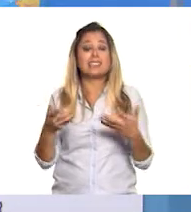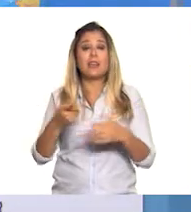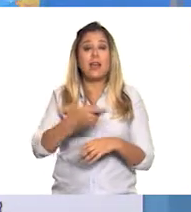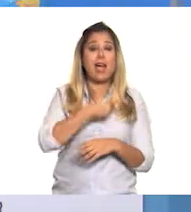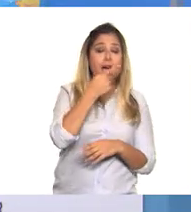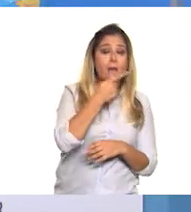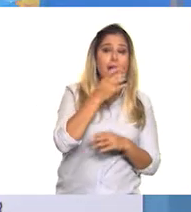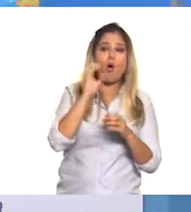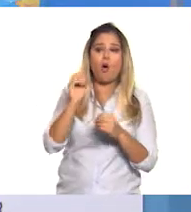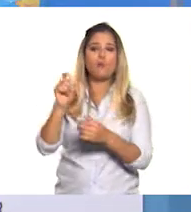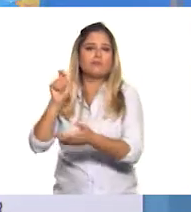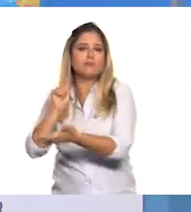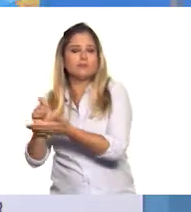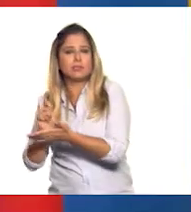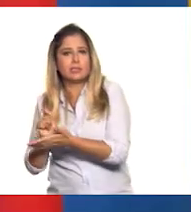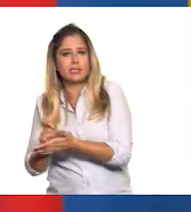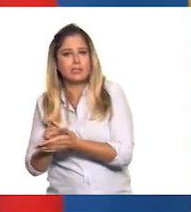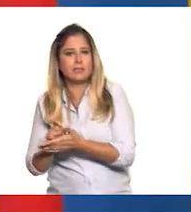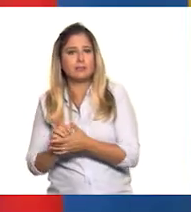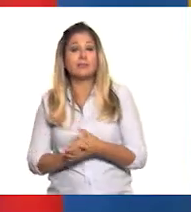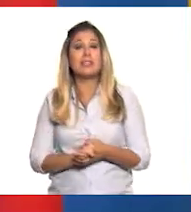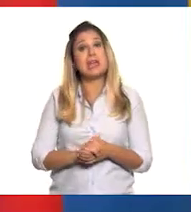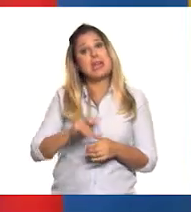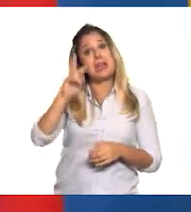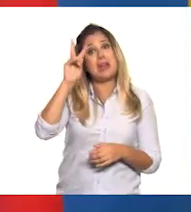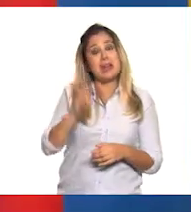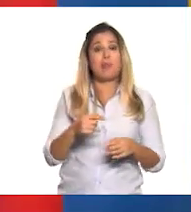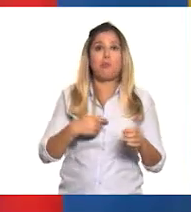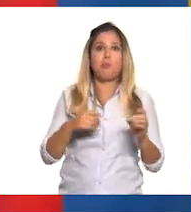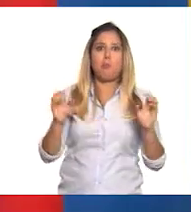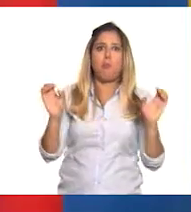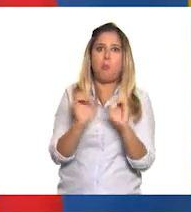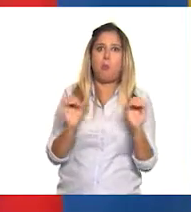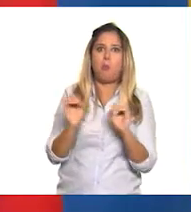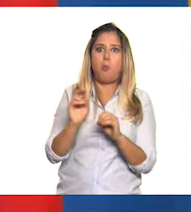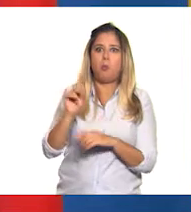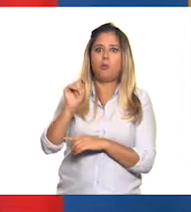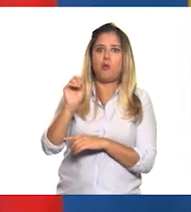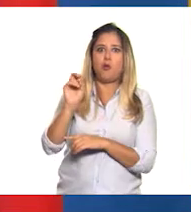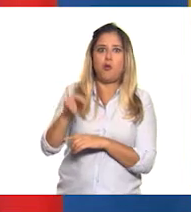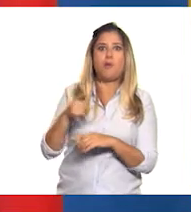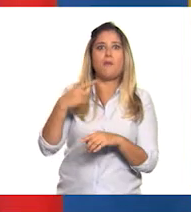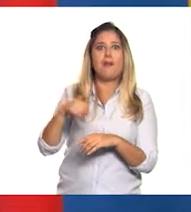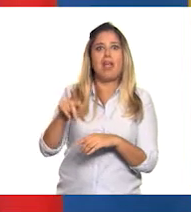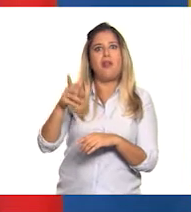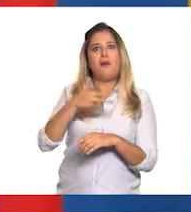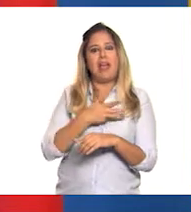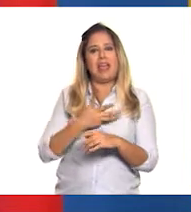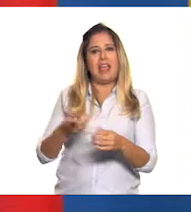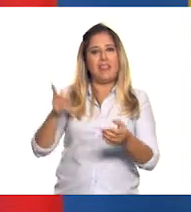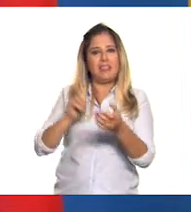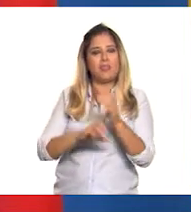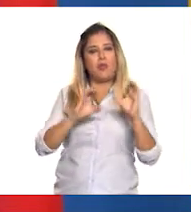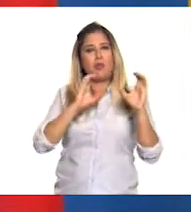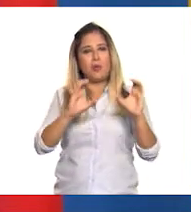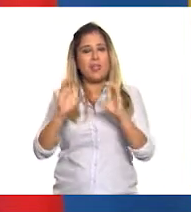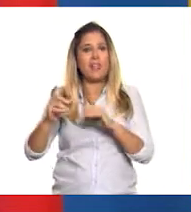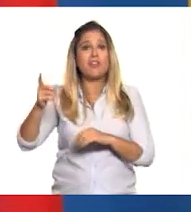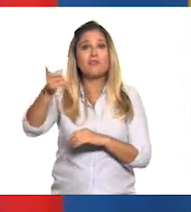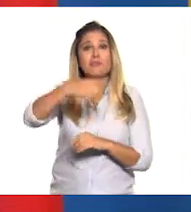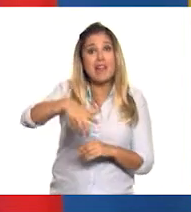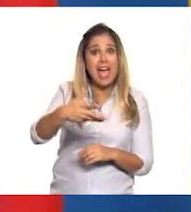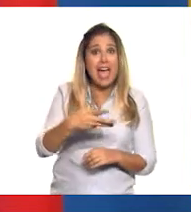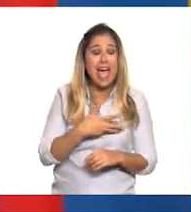oral o por escrito. En realidad no he hablado con Ton sobre eso, pero por la sana distancia y demás cuidados que necesitamos seguir